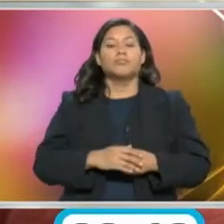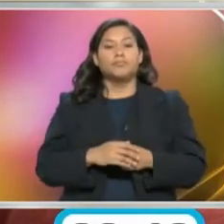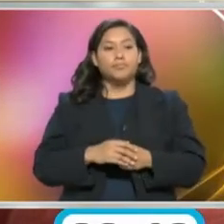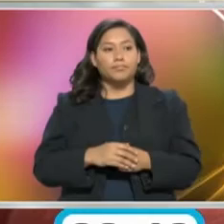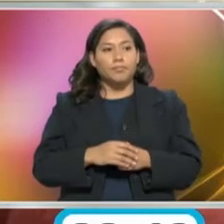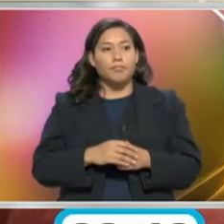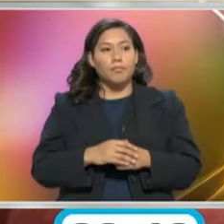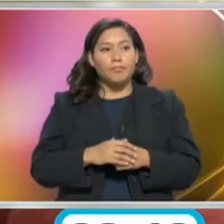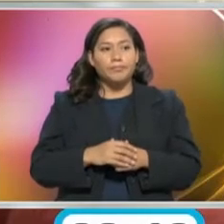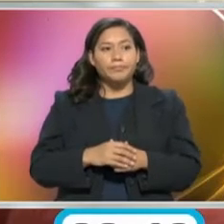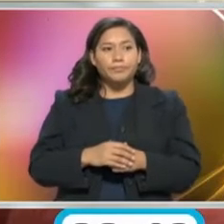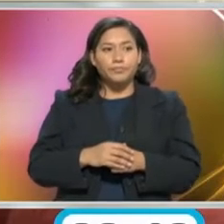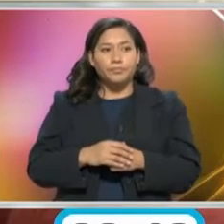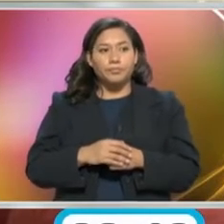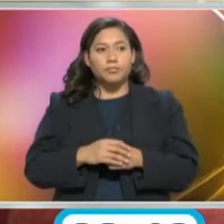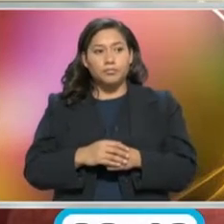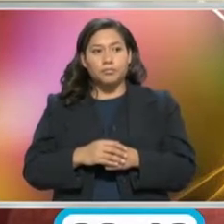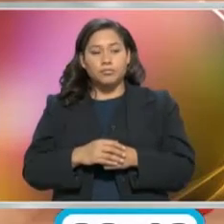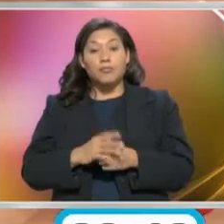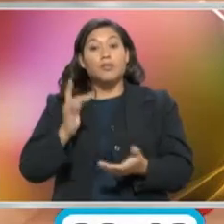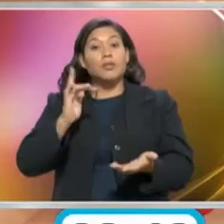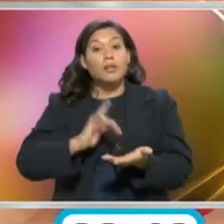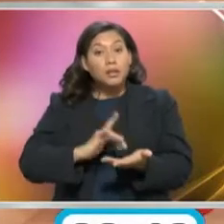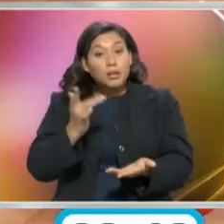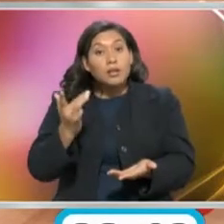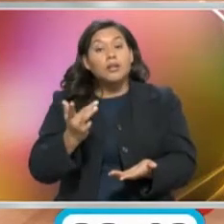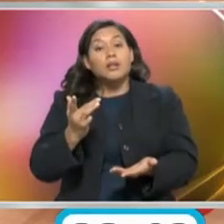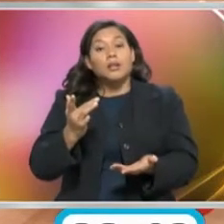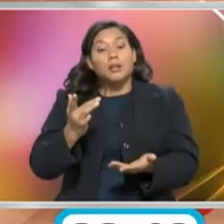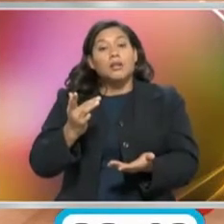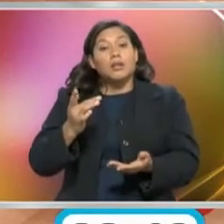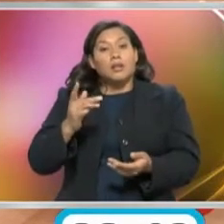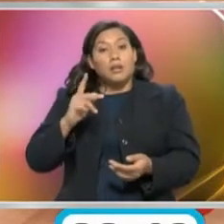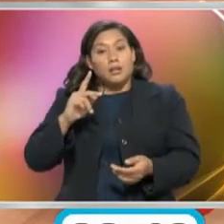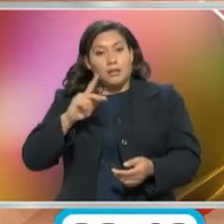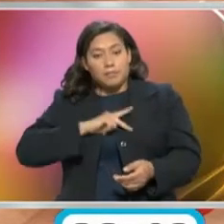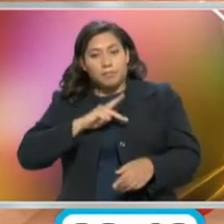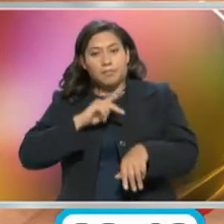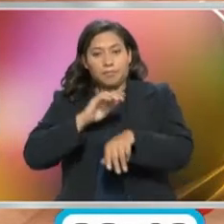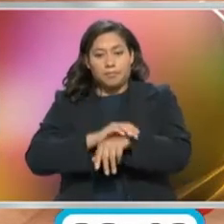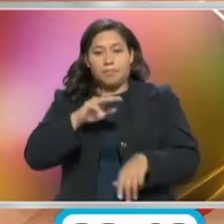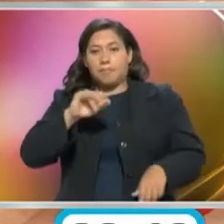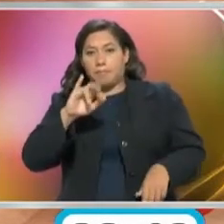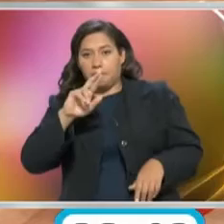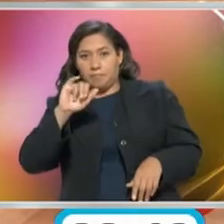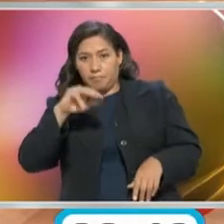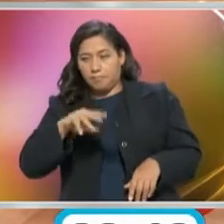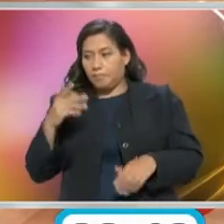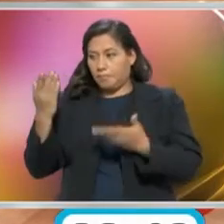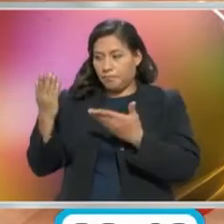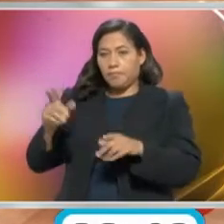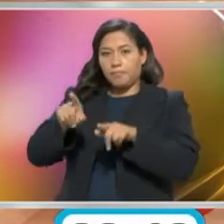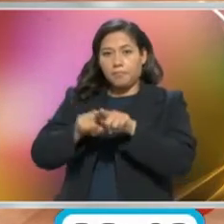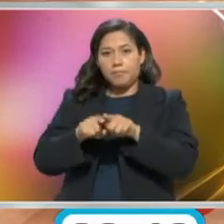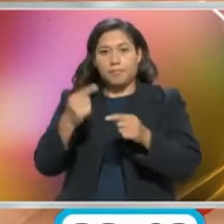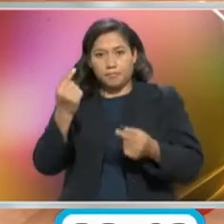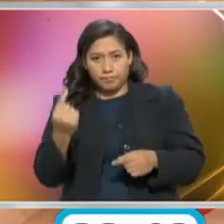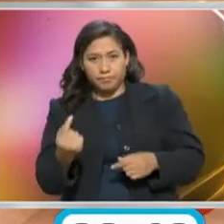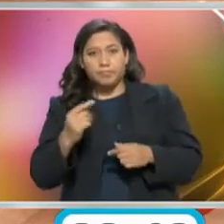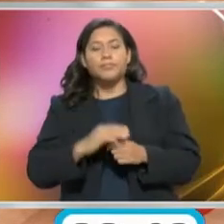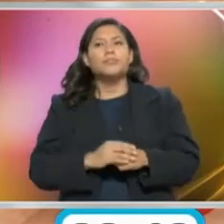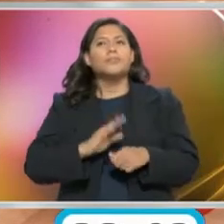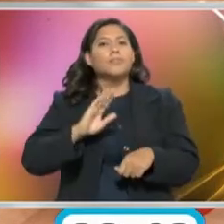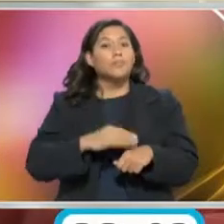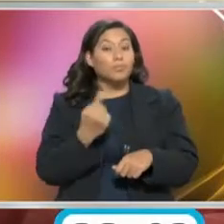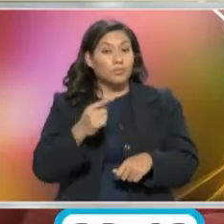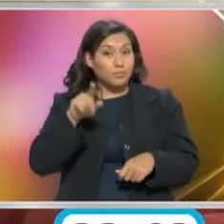ho cominciato He empezado gracias a mia sorella Miriam, la più piccola, mi hermana Miriam, la más pequeña,